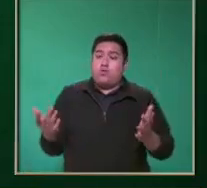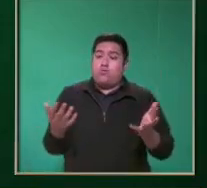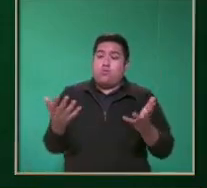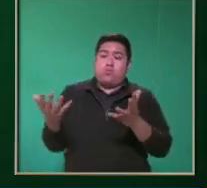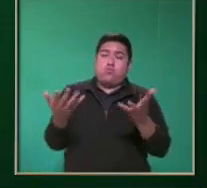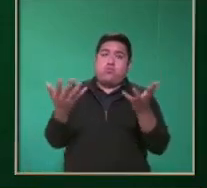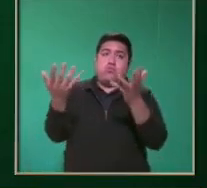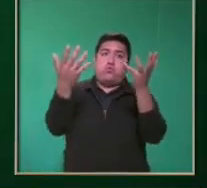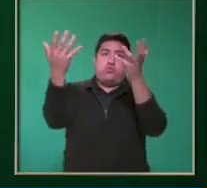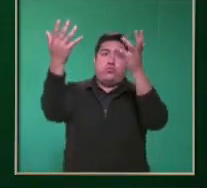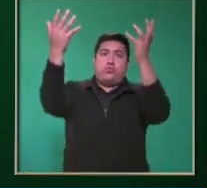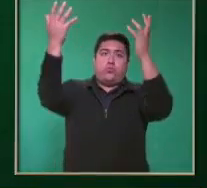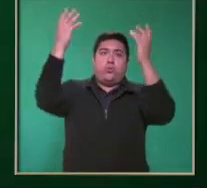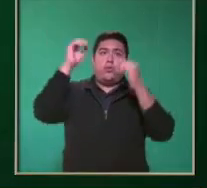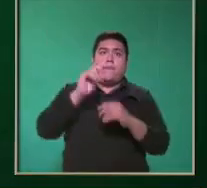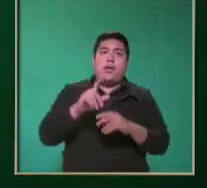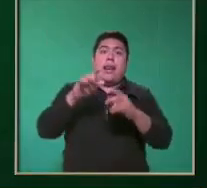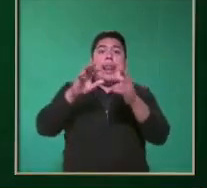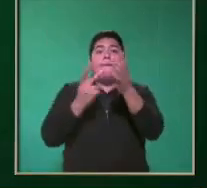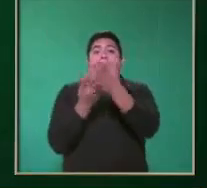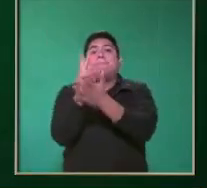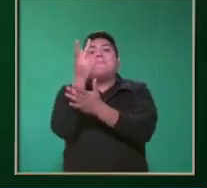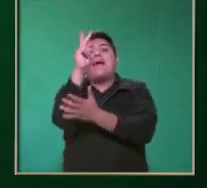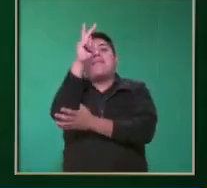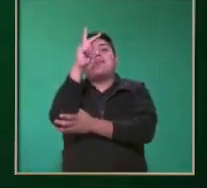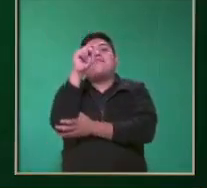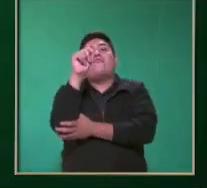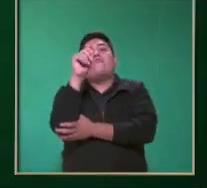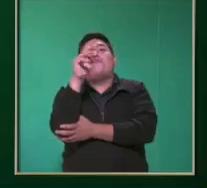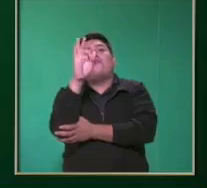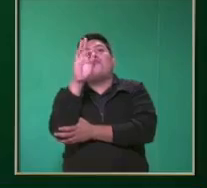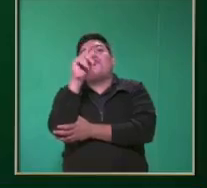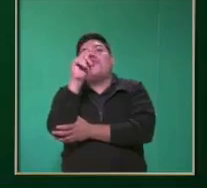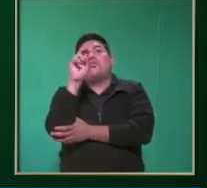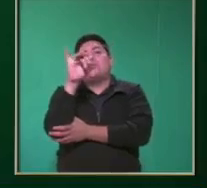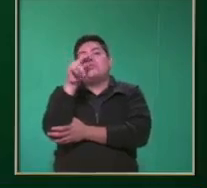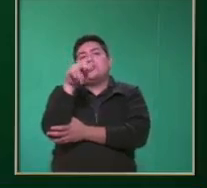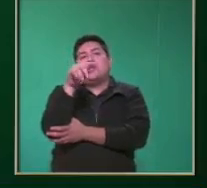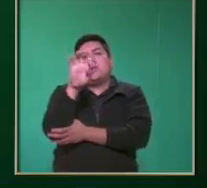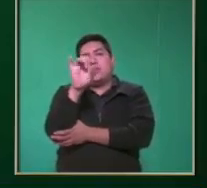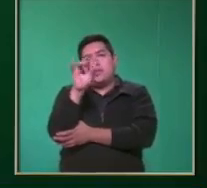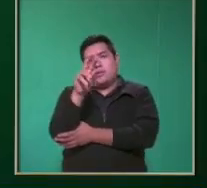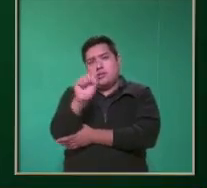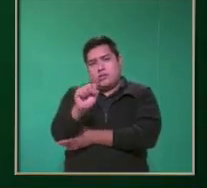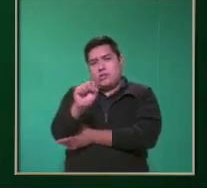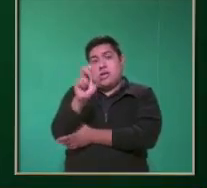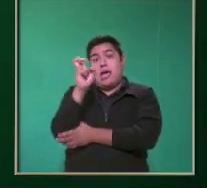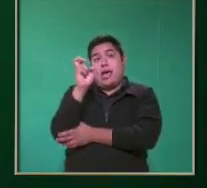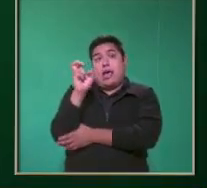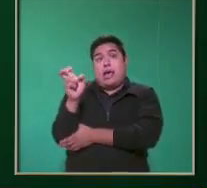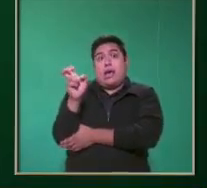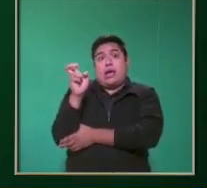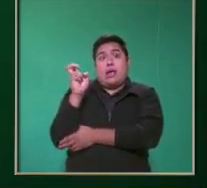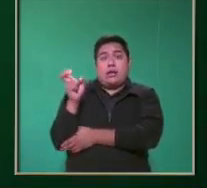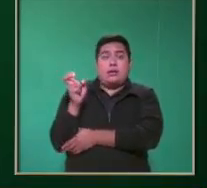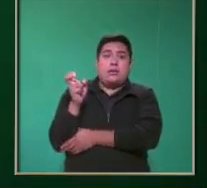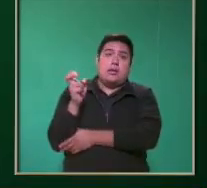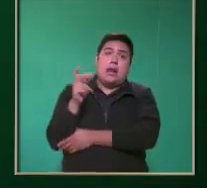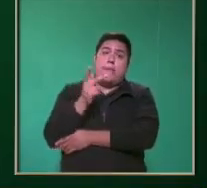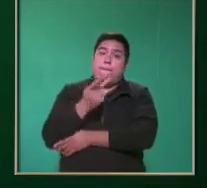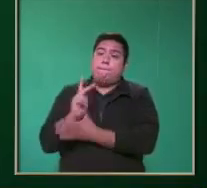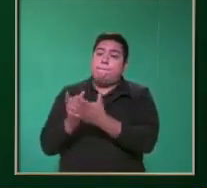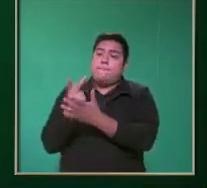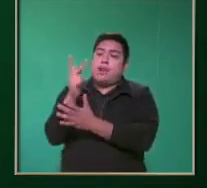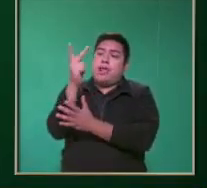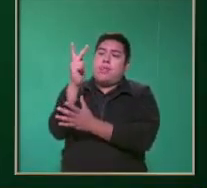capa, la fotosíntesis, que es aquella parte en la que las plantas